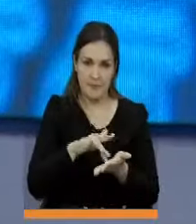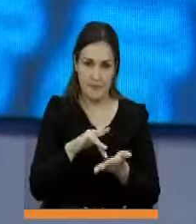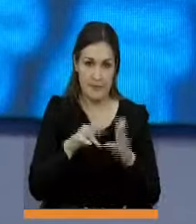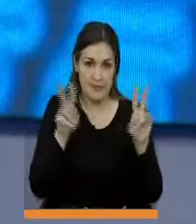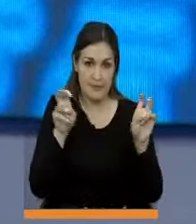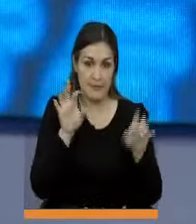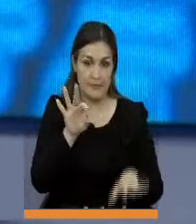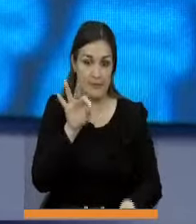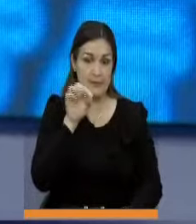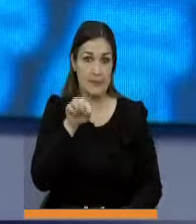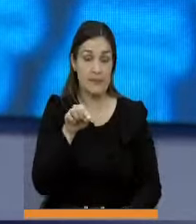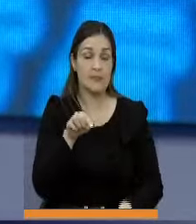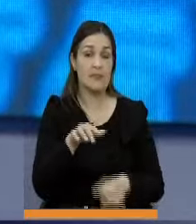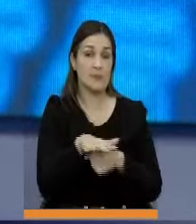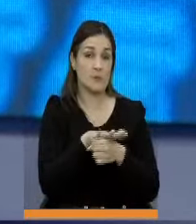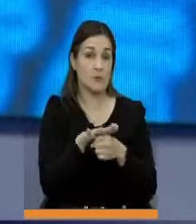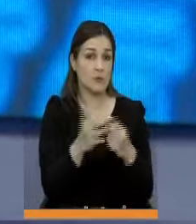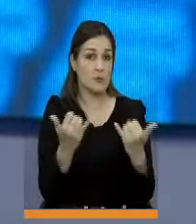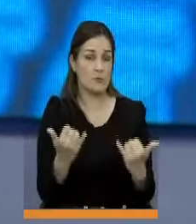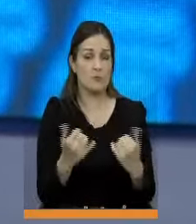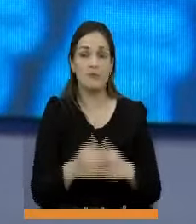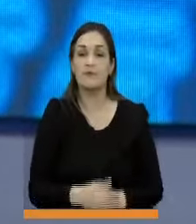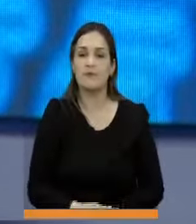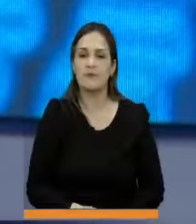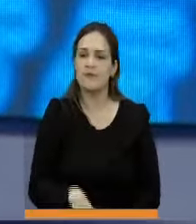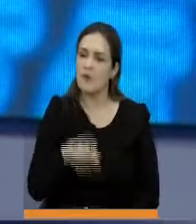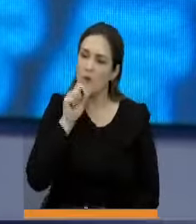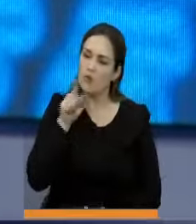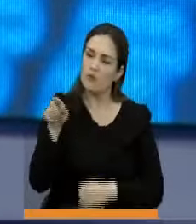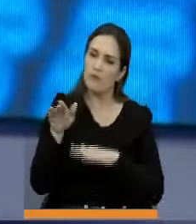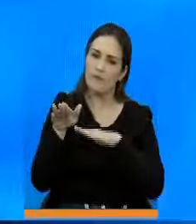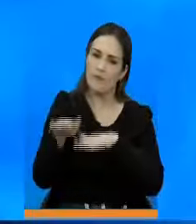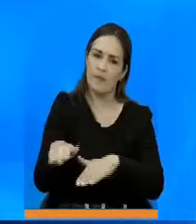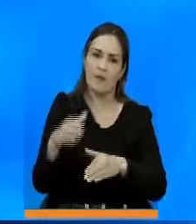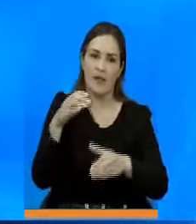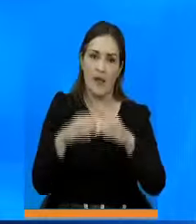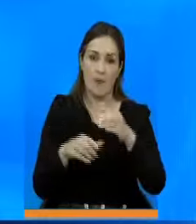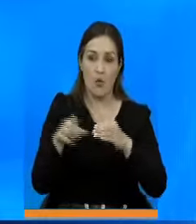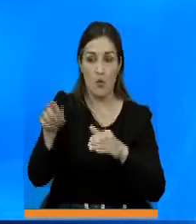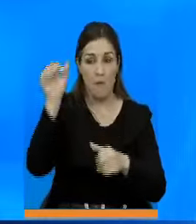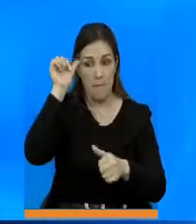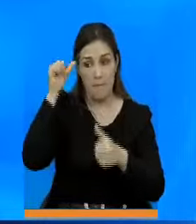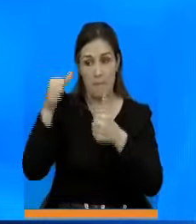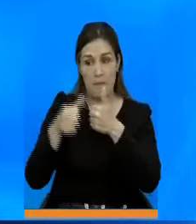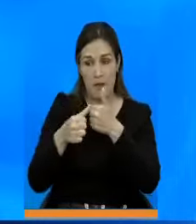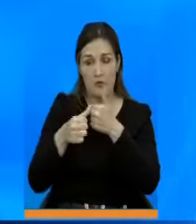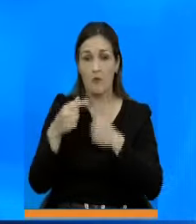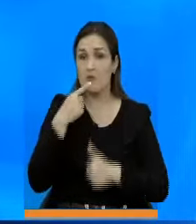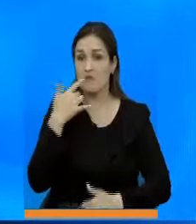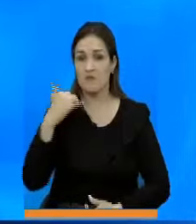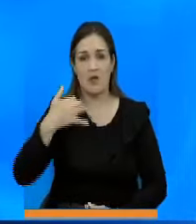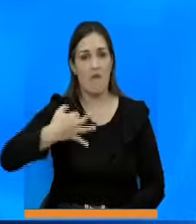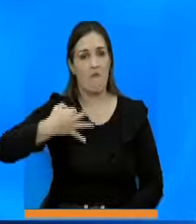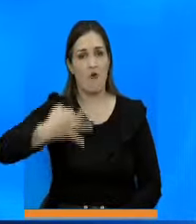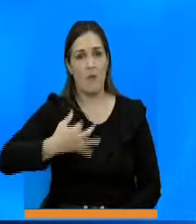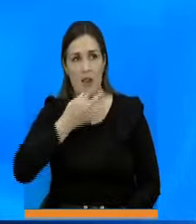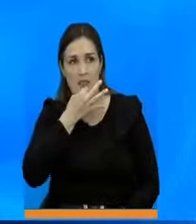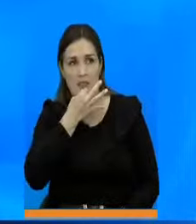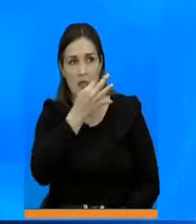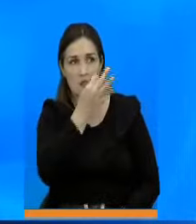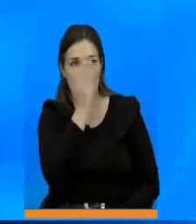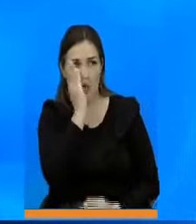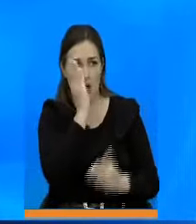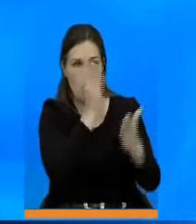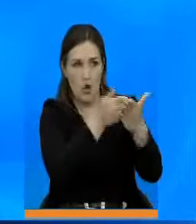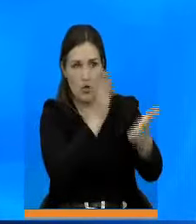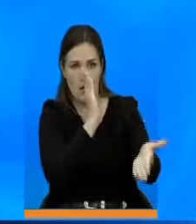tema tan coyuntural. Representante, usted en cabeza del Pacto Histórico anunció que va a realizar una denuncia formal en contra de los